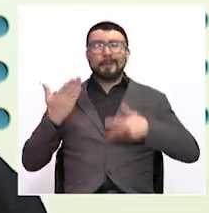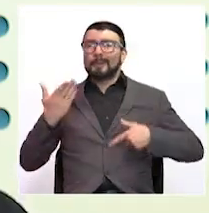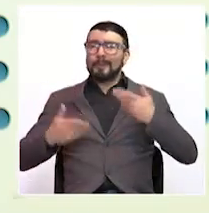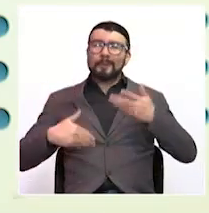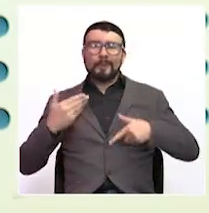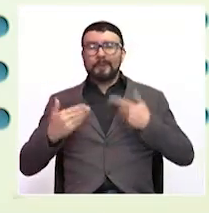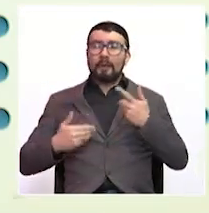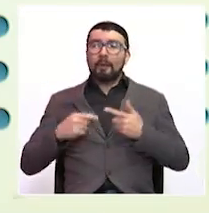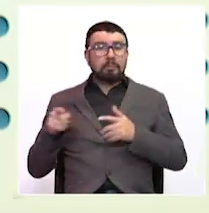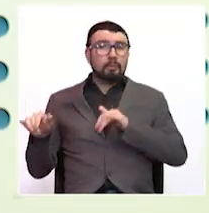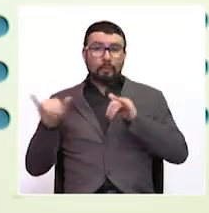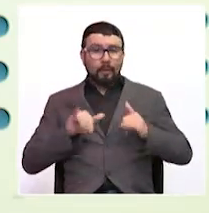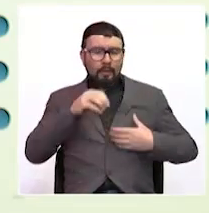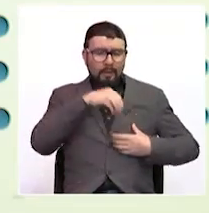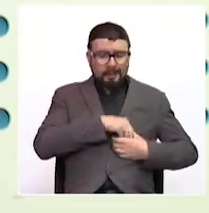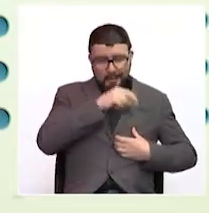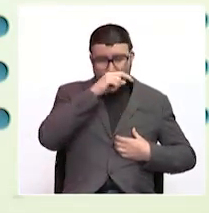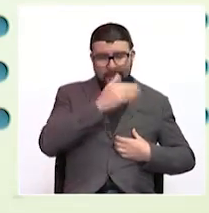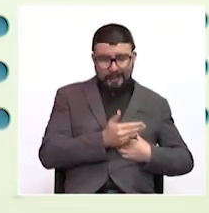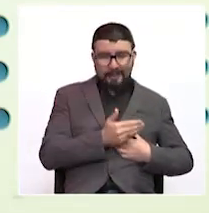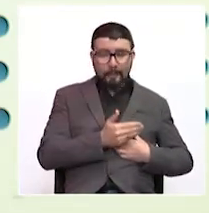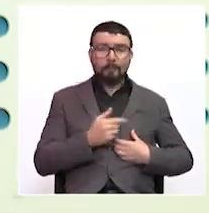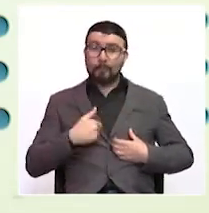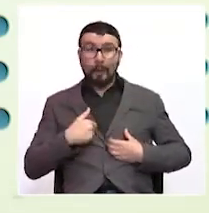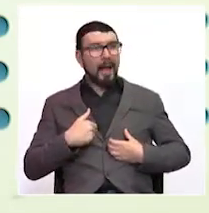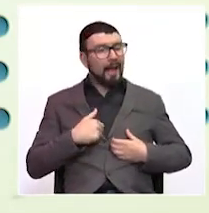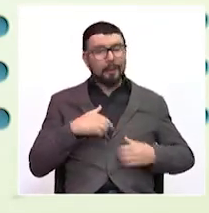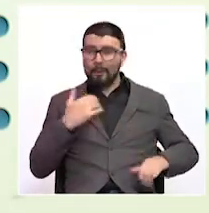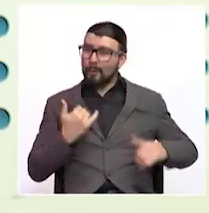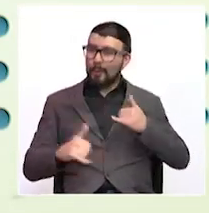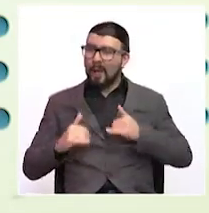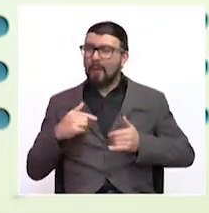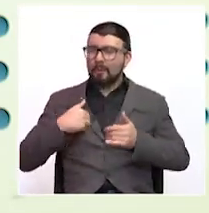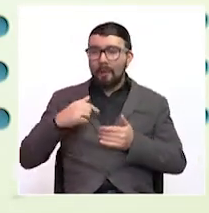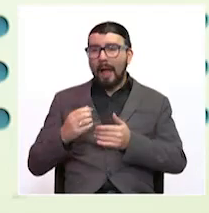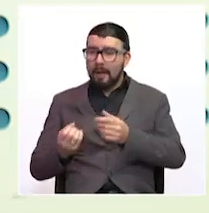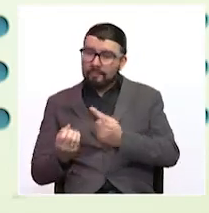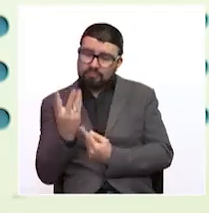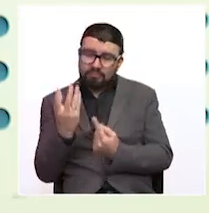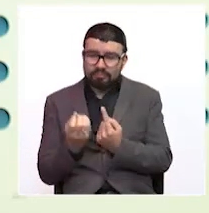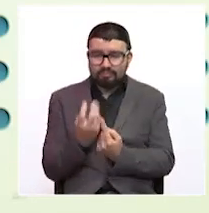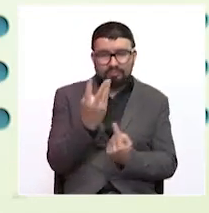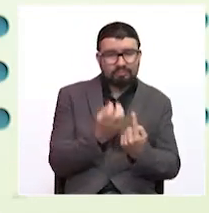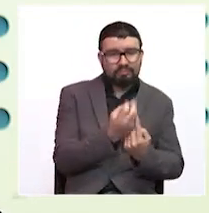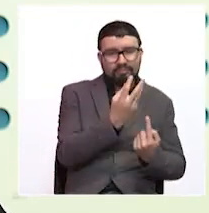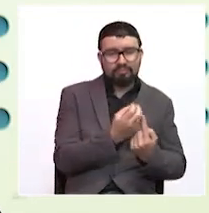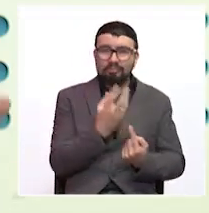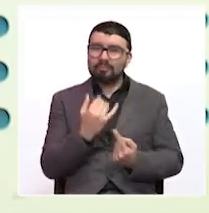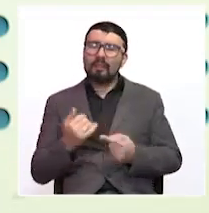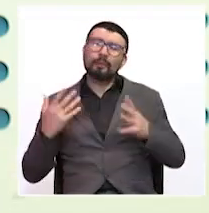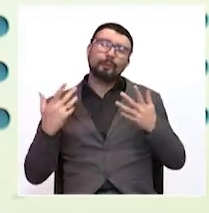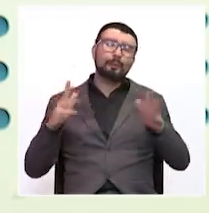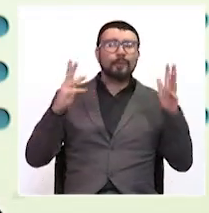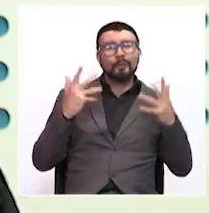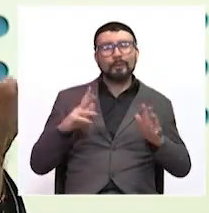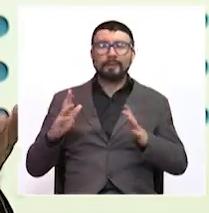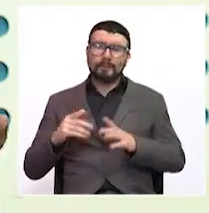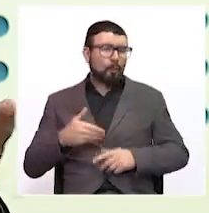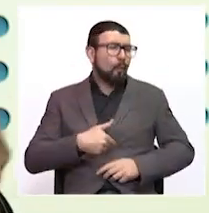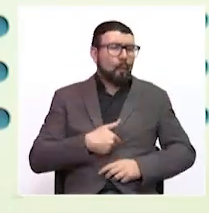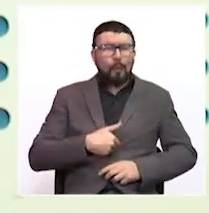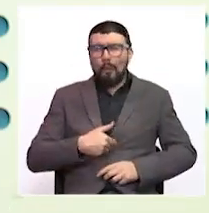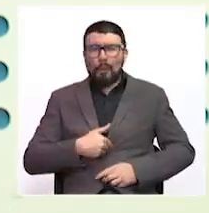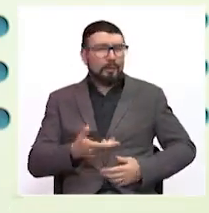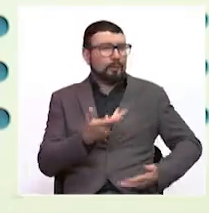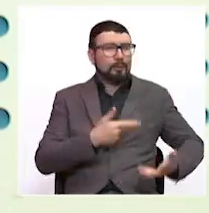como niños y entonces vamos a jugar a prender las velitas a contar chistes a